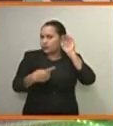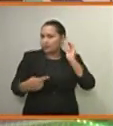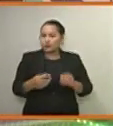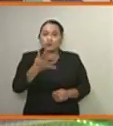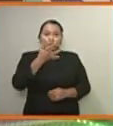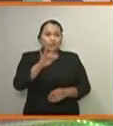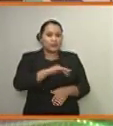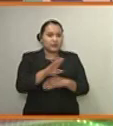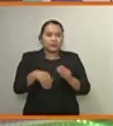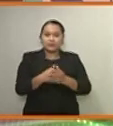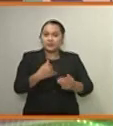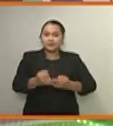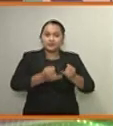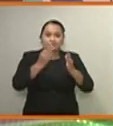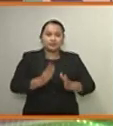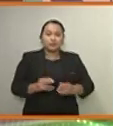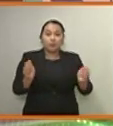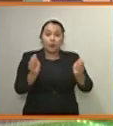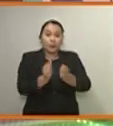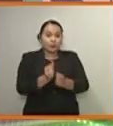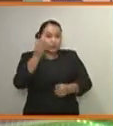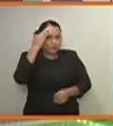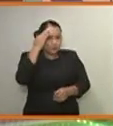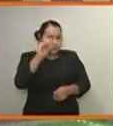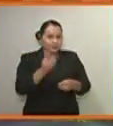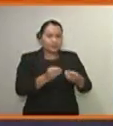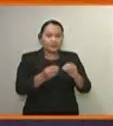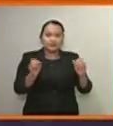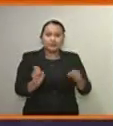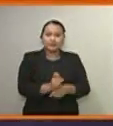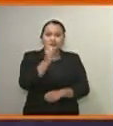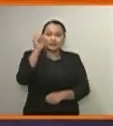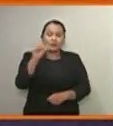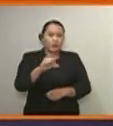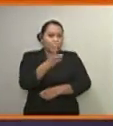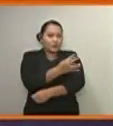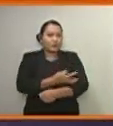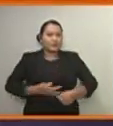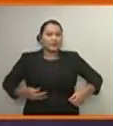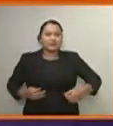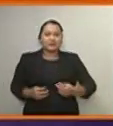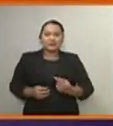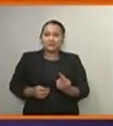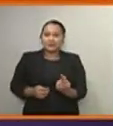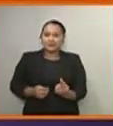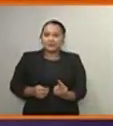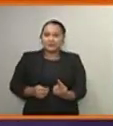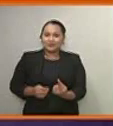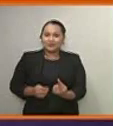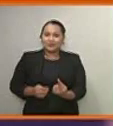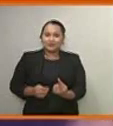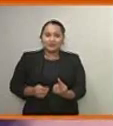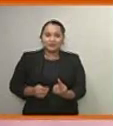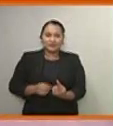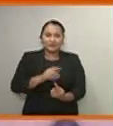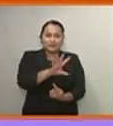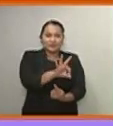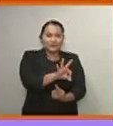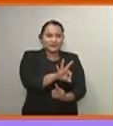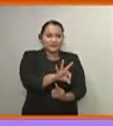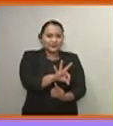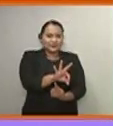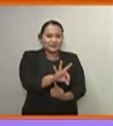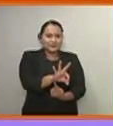suerte, queridos jugadores. Acompáñenme a conocer el primer dígito del número afortunado para esta tarde. Y este es... el 9,